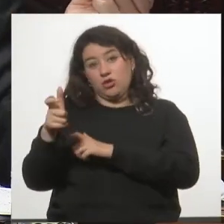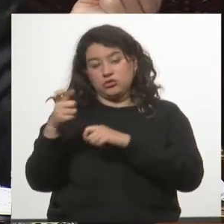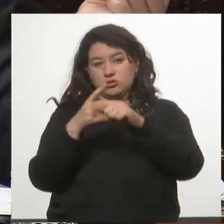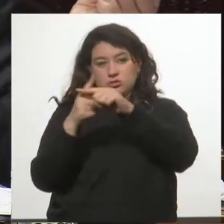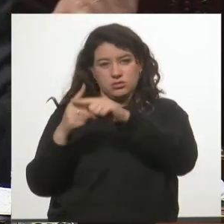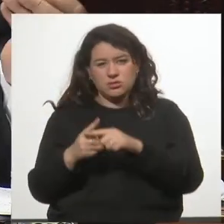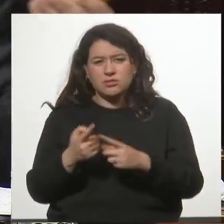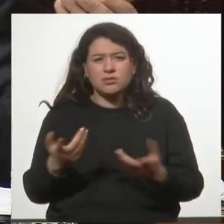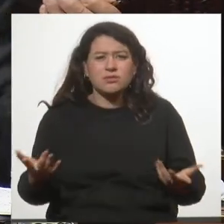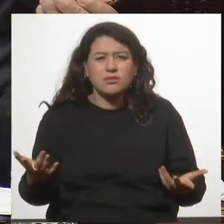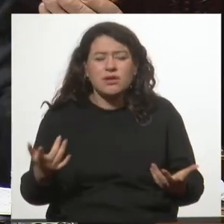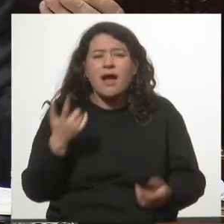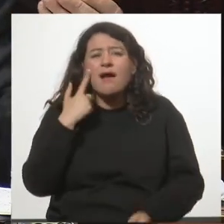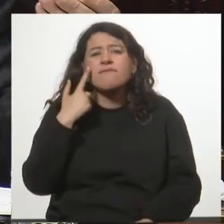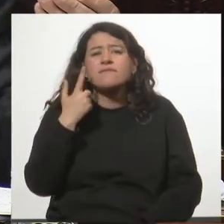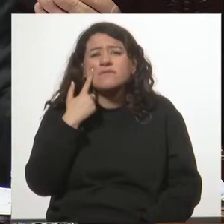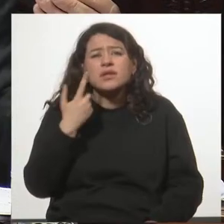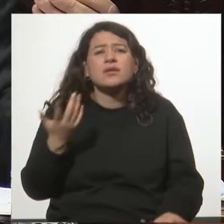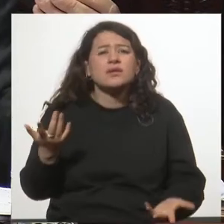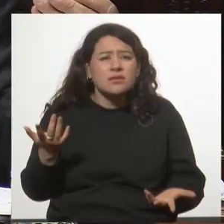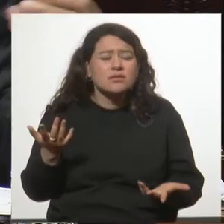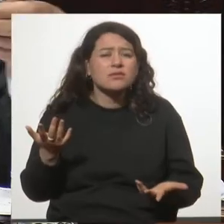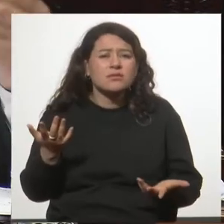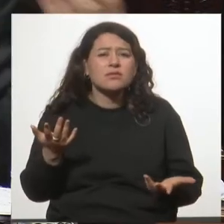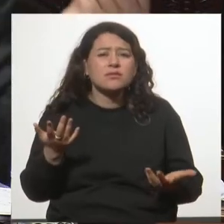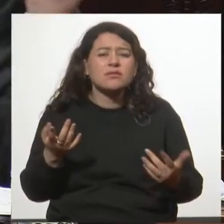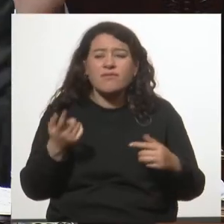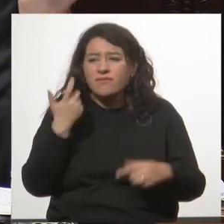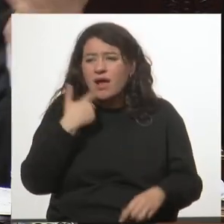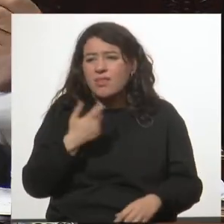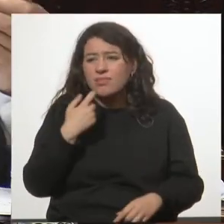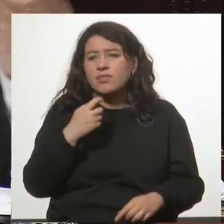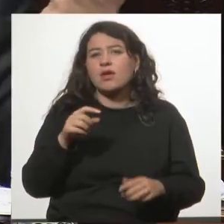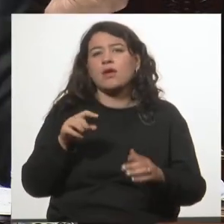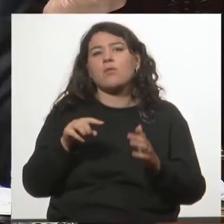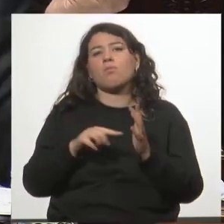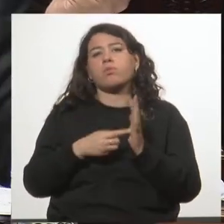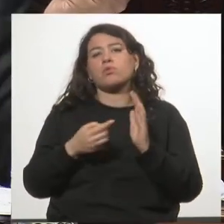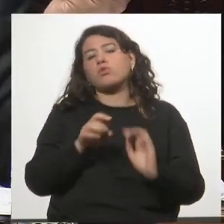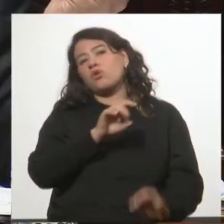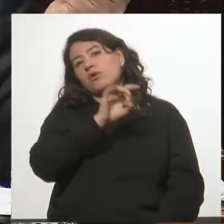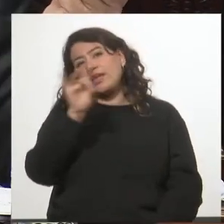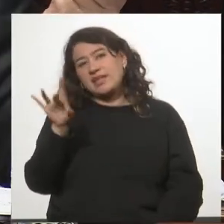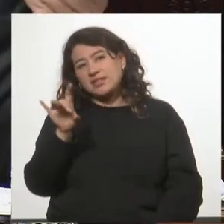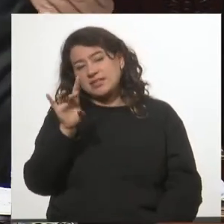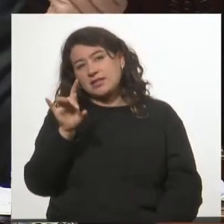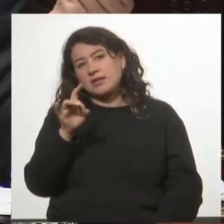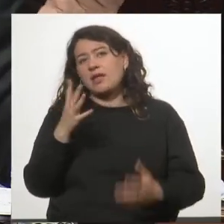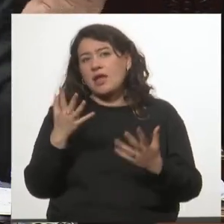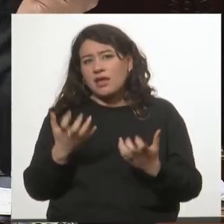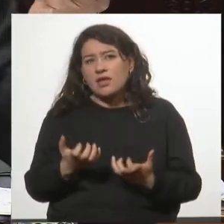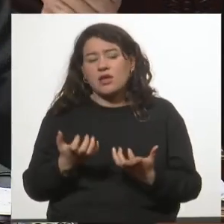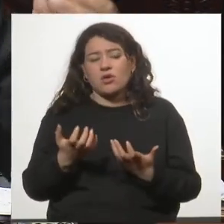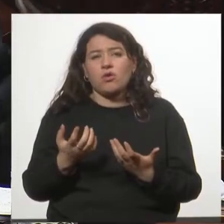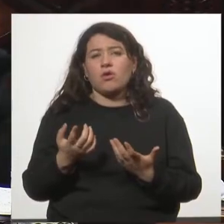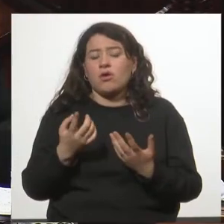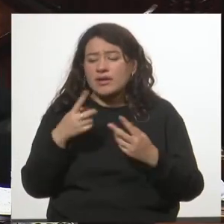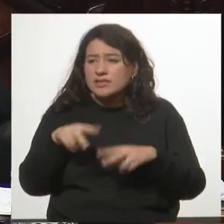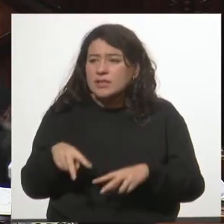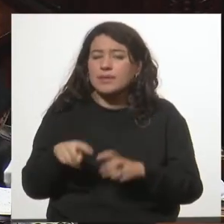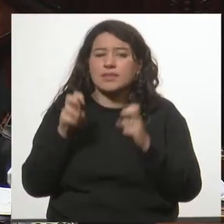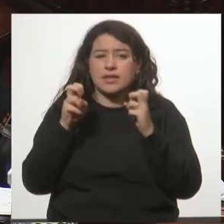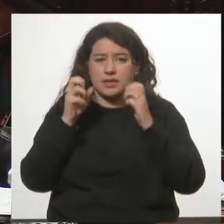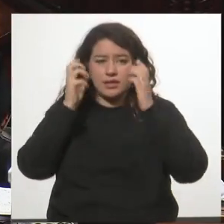no habrá que ver esto y es el punto número 15 que quiero que se vea